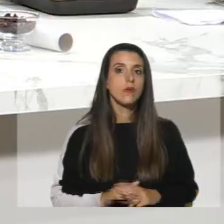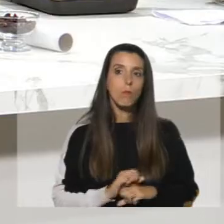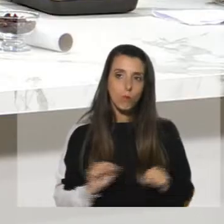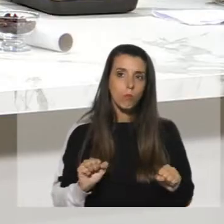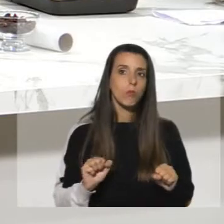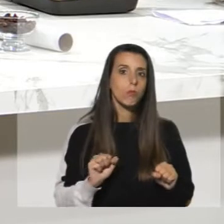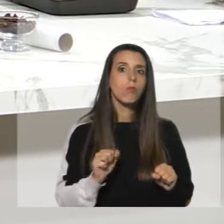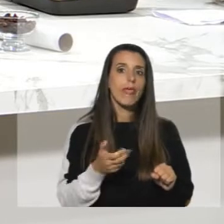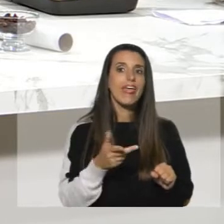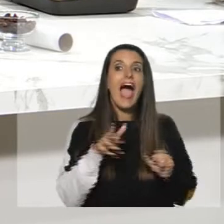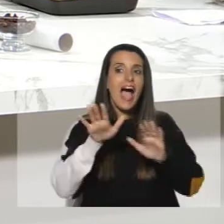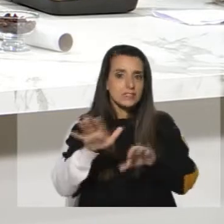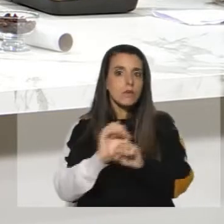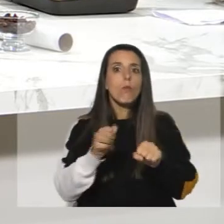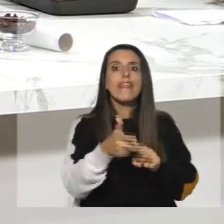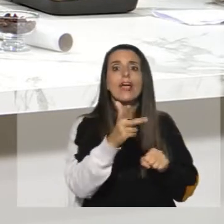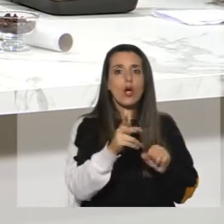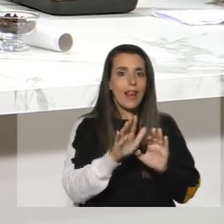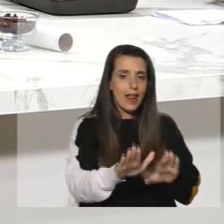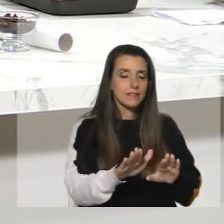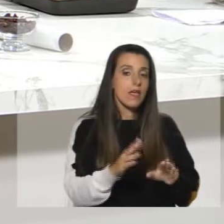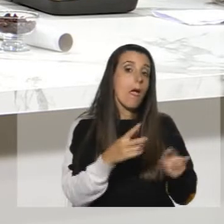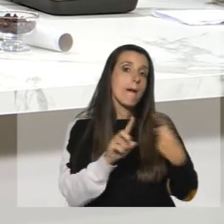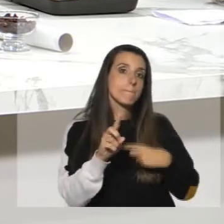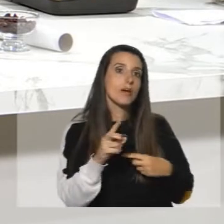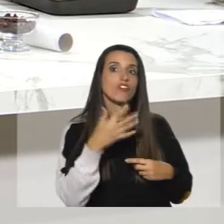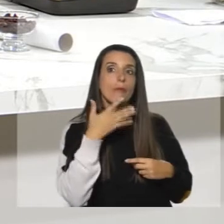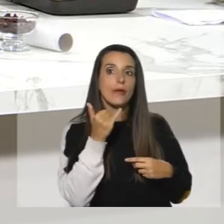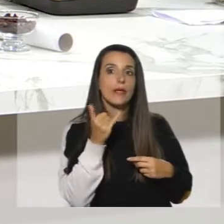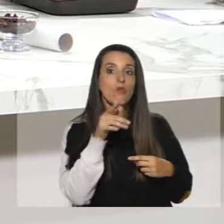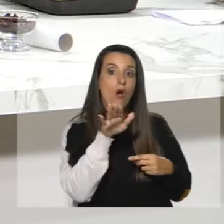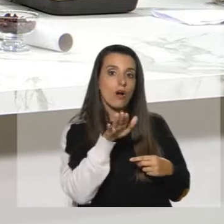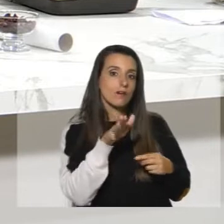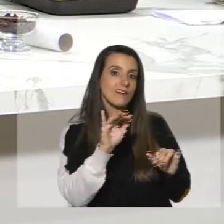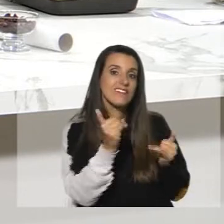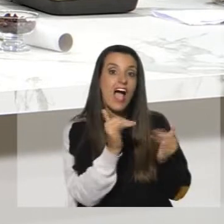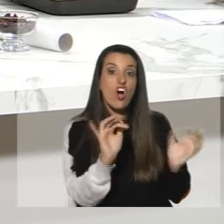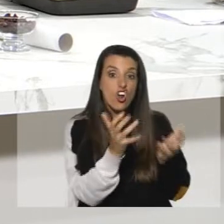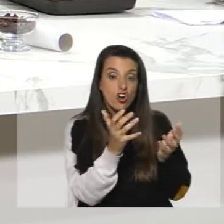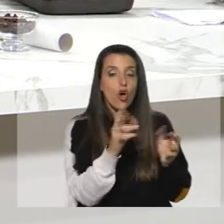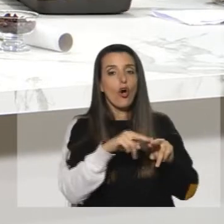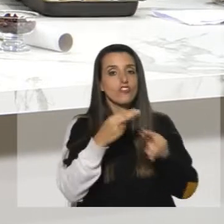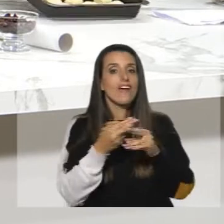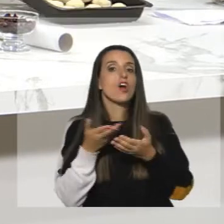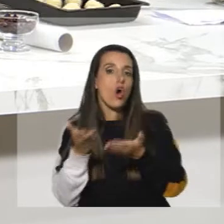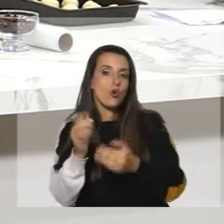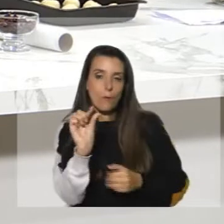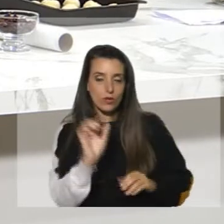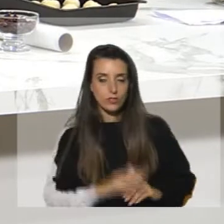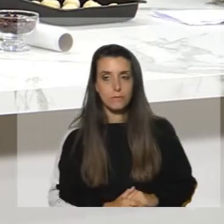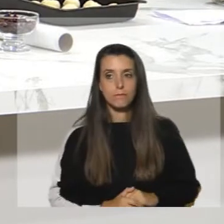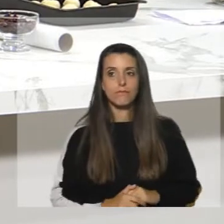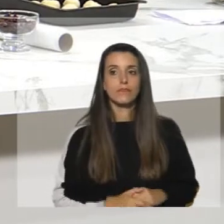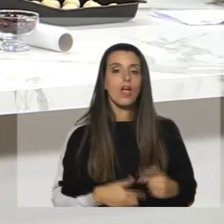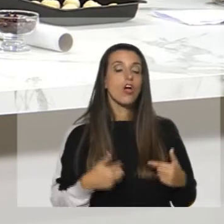crudos también, ¿eh? De las dos maneras. De las dos maneras. Pero si los congelan cocidos, por ejemplo, así, después pasarlos por un toque en el horno y ya está. Perfecto. Yo tengo este